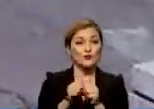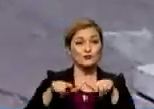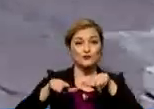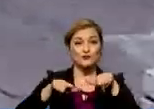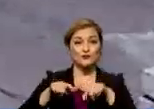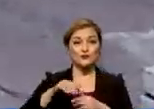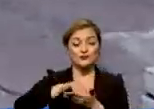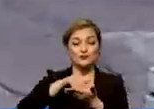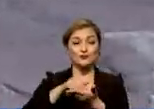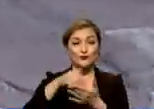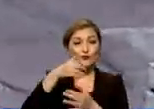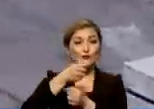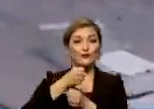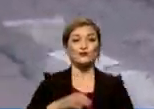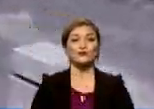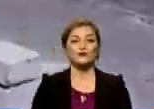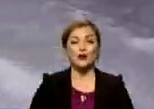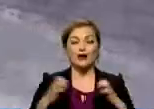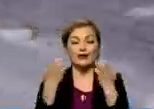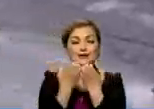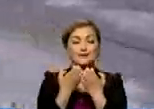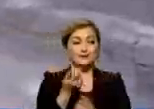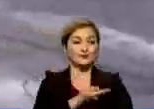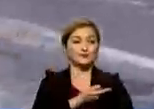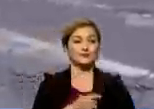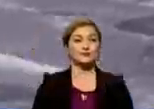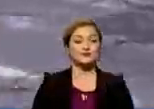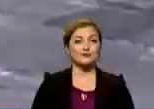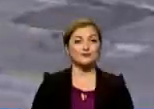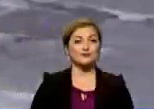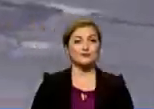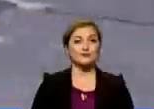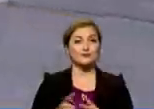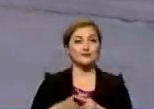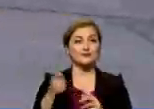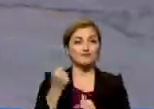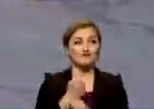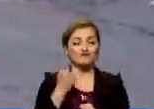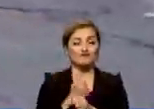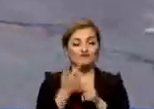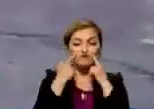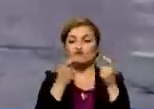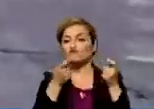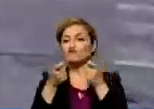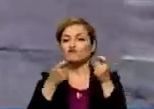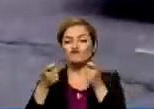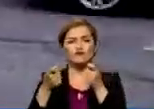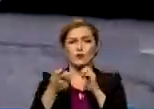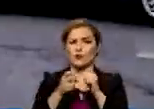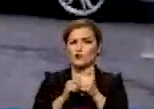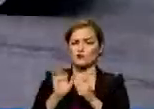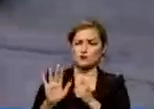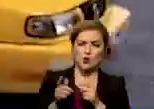los miembros de la seguridad del estadio Rodrigo Paz Delgado han empezado a trabajar para evitar cualquier tipo de